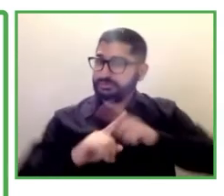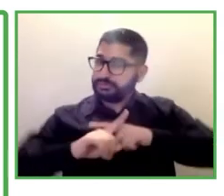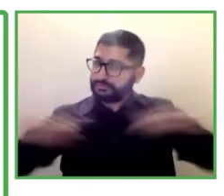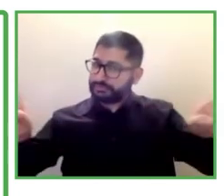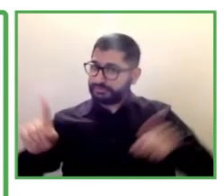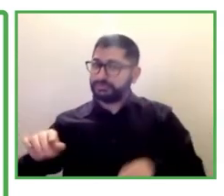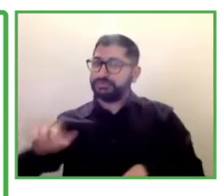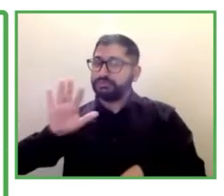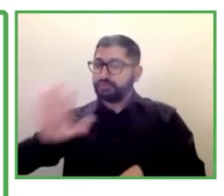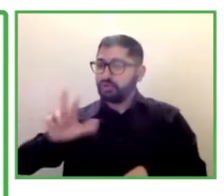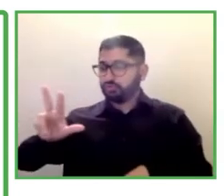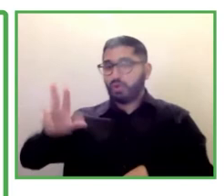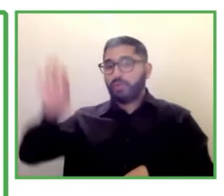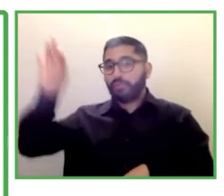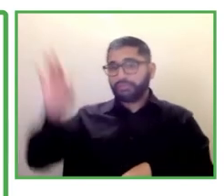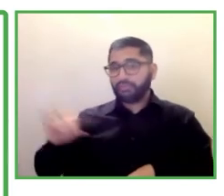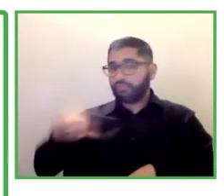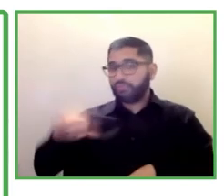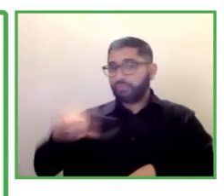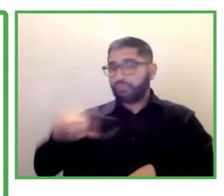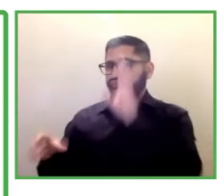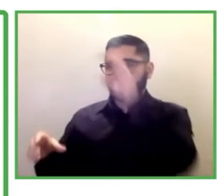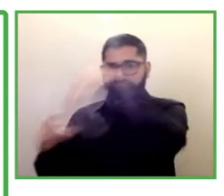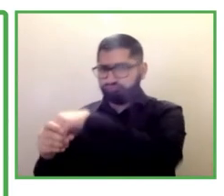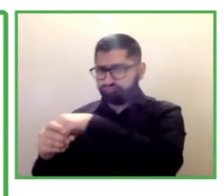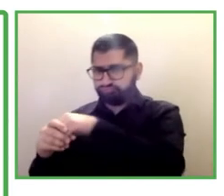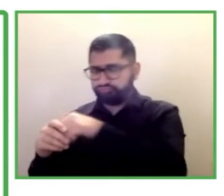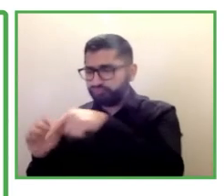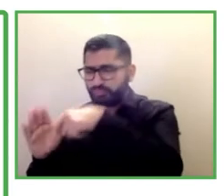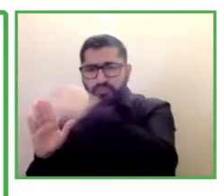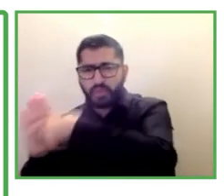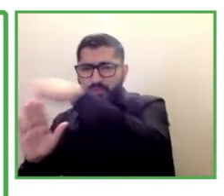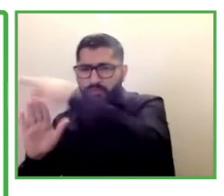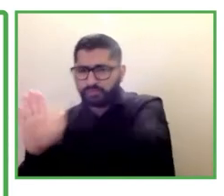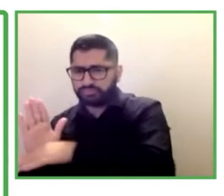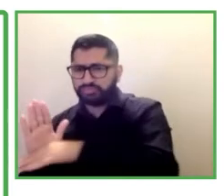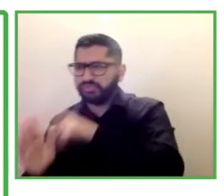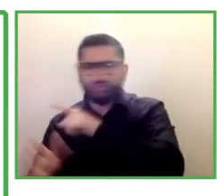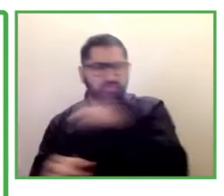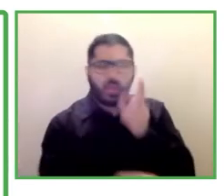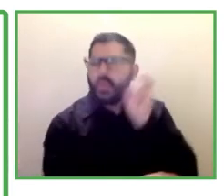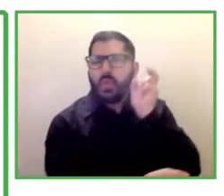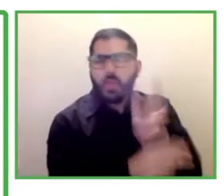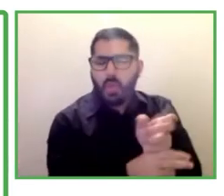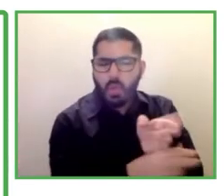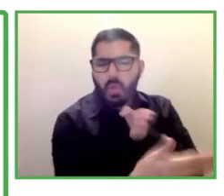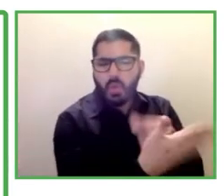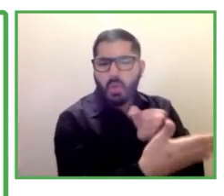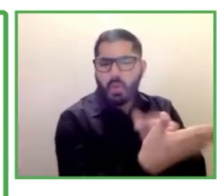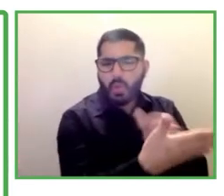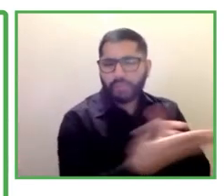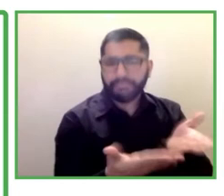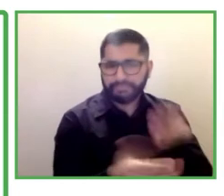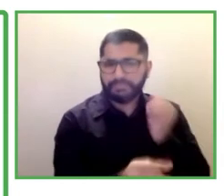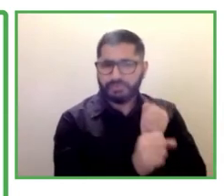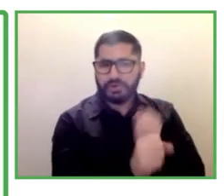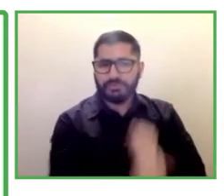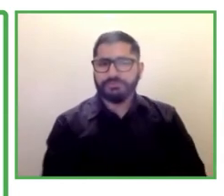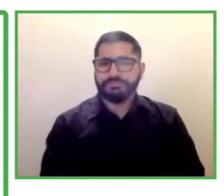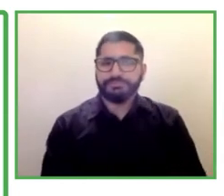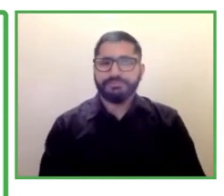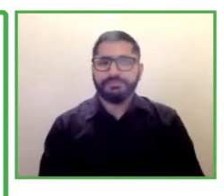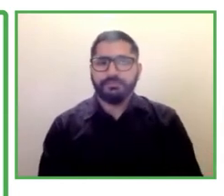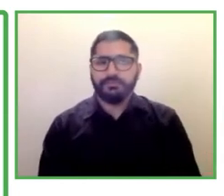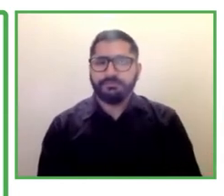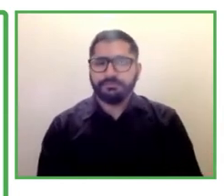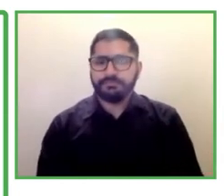99% of our alumni said they would. 99% de nuestros participantes también recomiendan participar en esto. Con